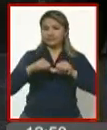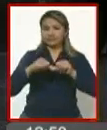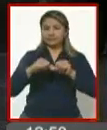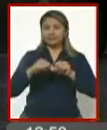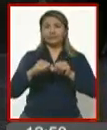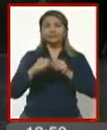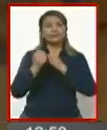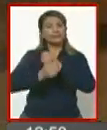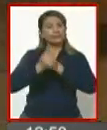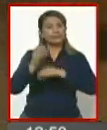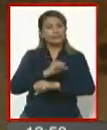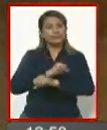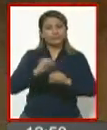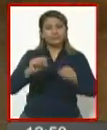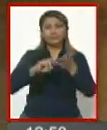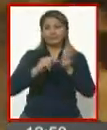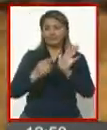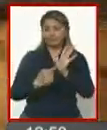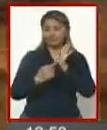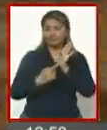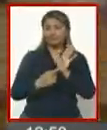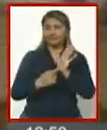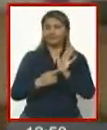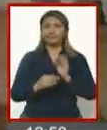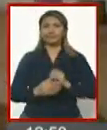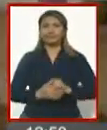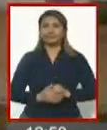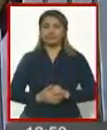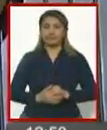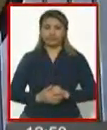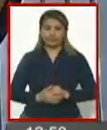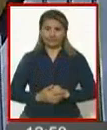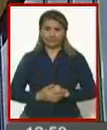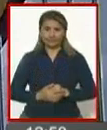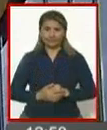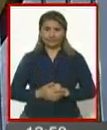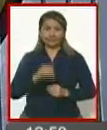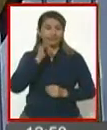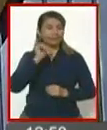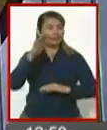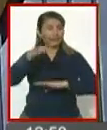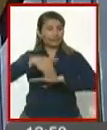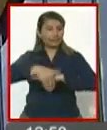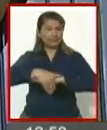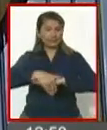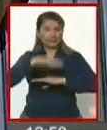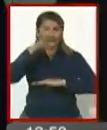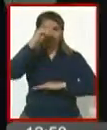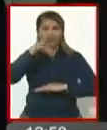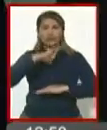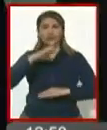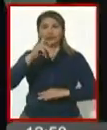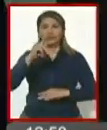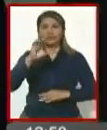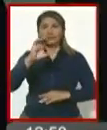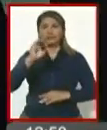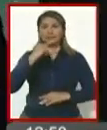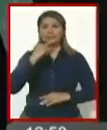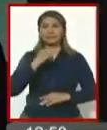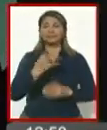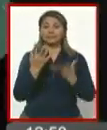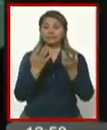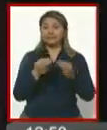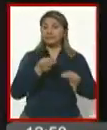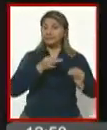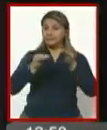una bomba de tiempo. Lo demostrado ha sido justamente el incidente de anoche con el señor Tico Lozada. Entonces